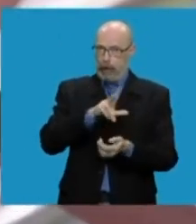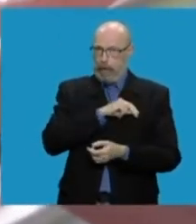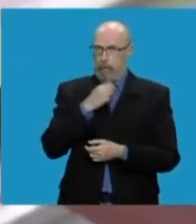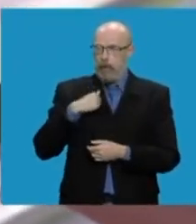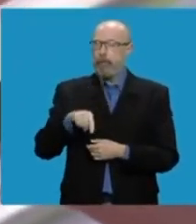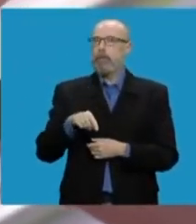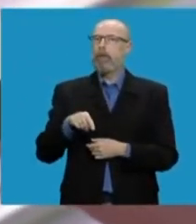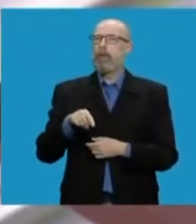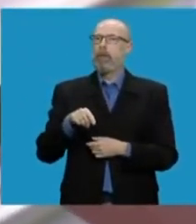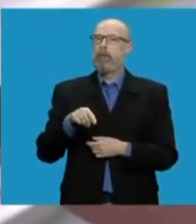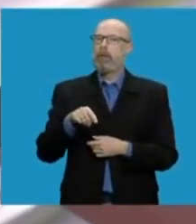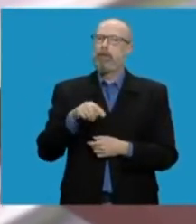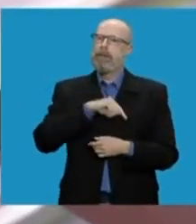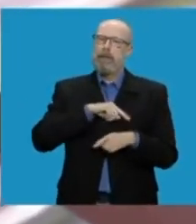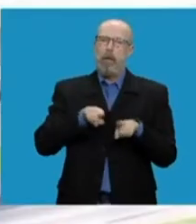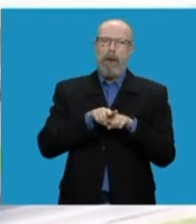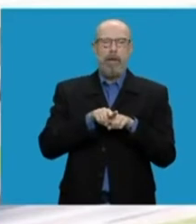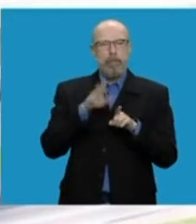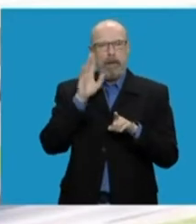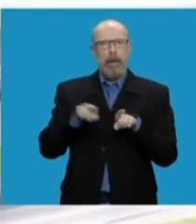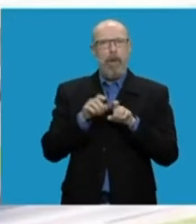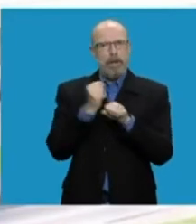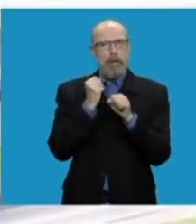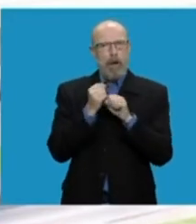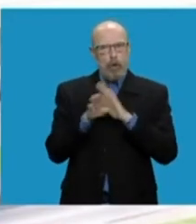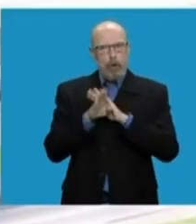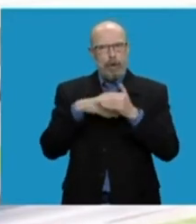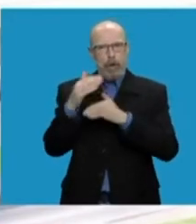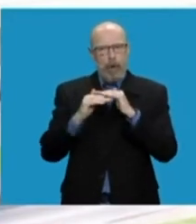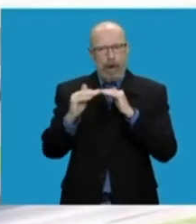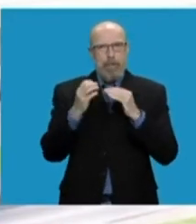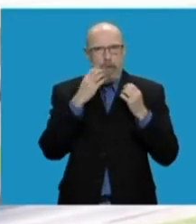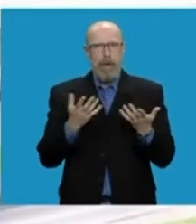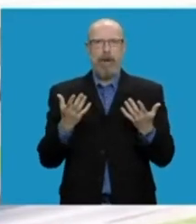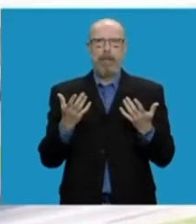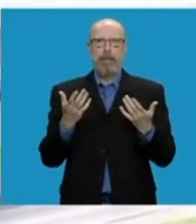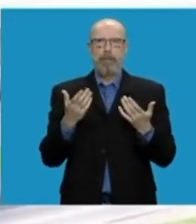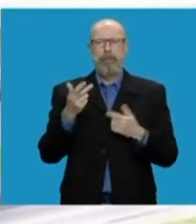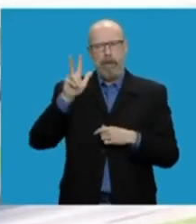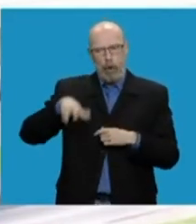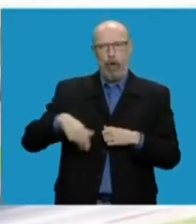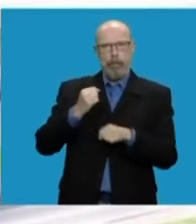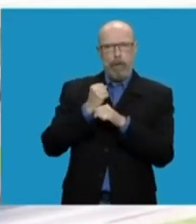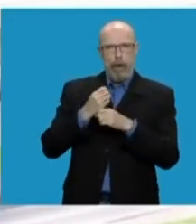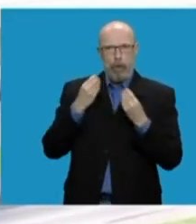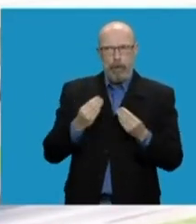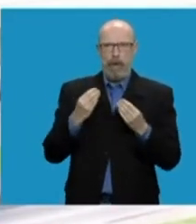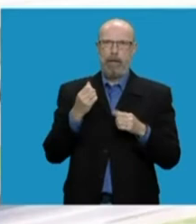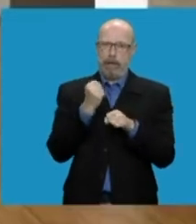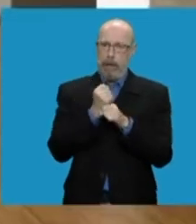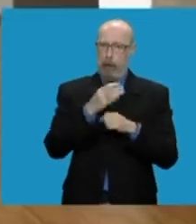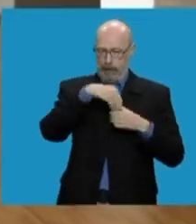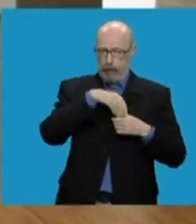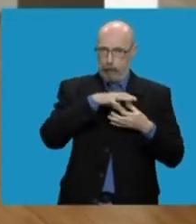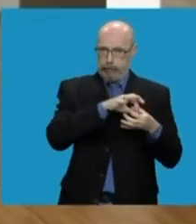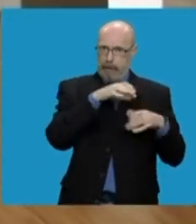bueno, que estás ahí, que te mantienes, que sigues haciendo las cosas bien. Un reconocimiento de tu trabajo, el trabajo que hacemos en la agencia.